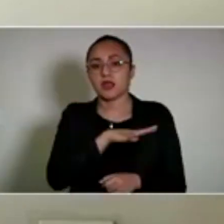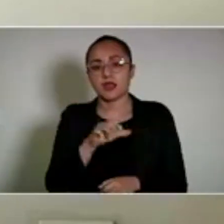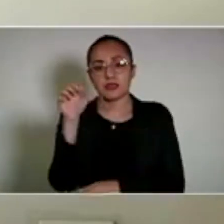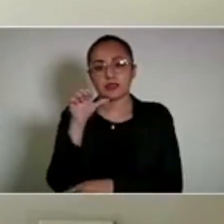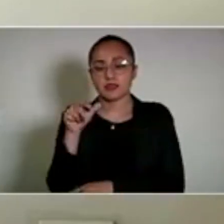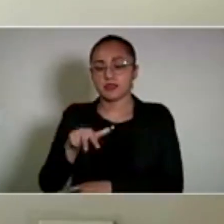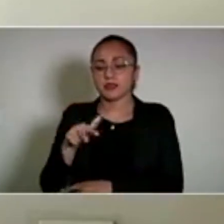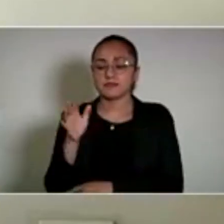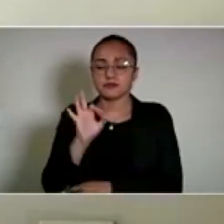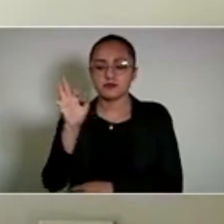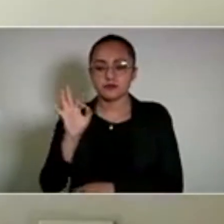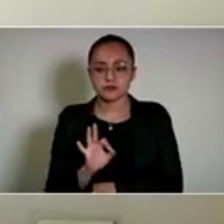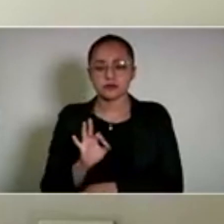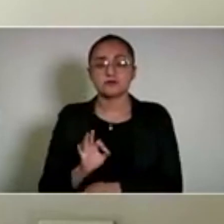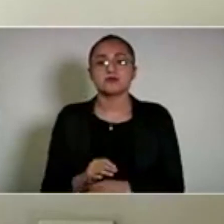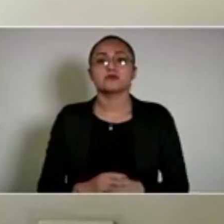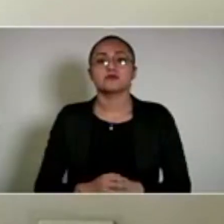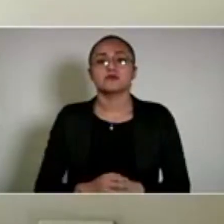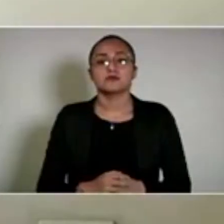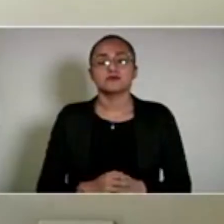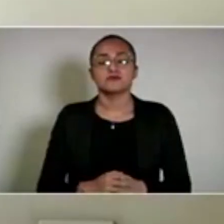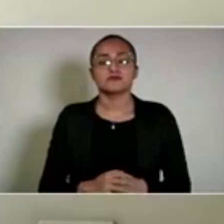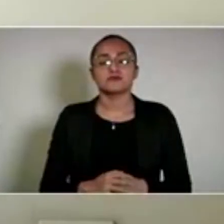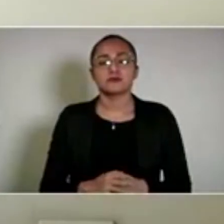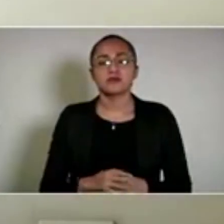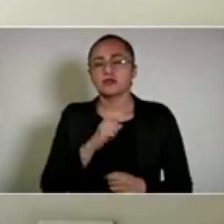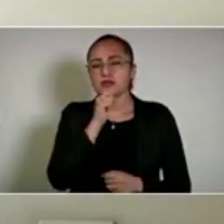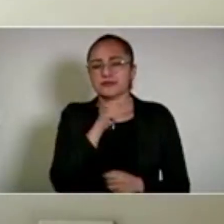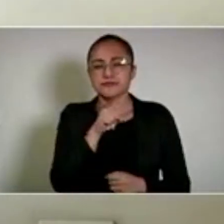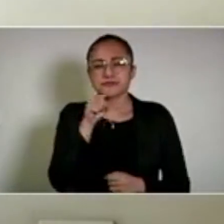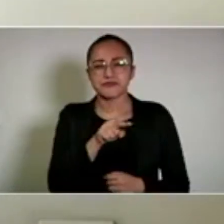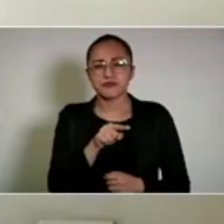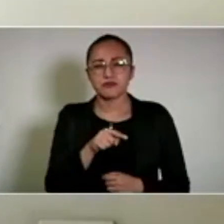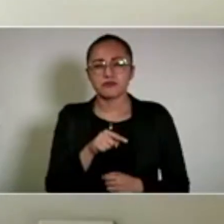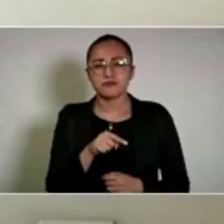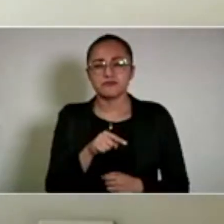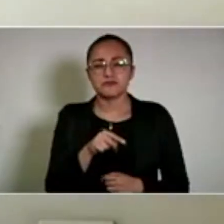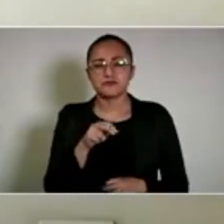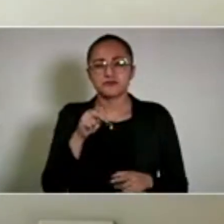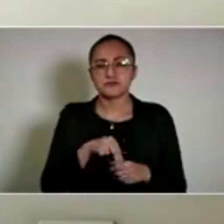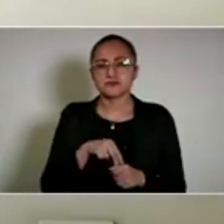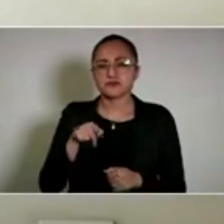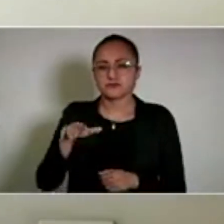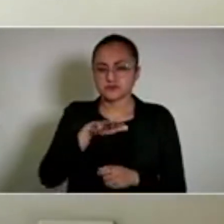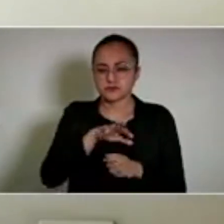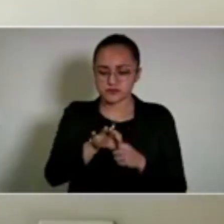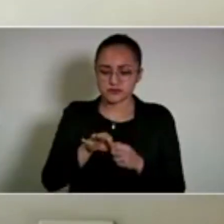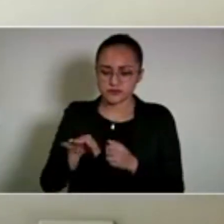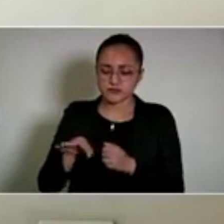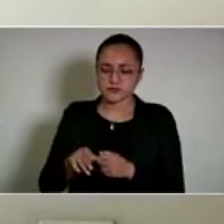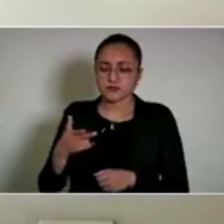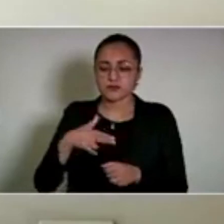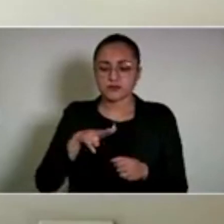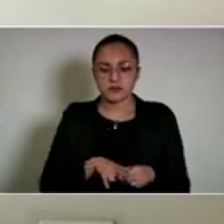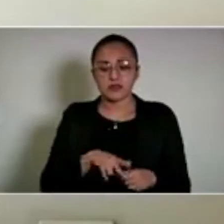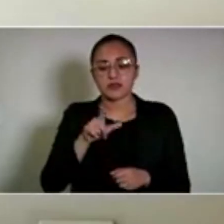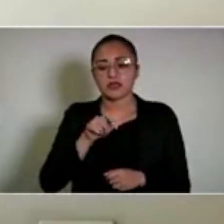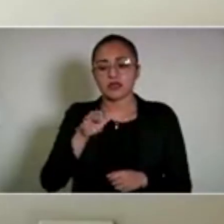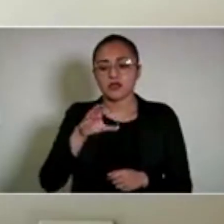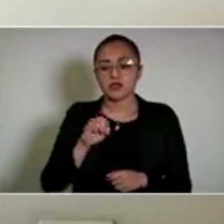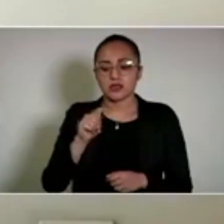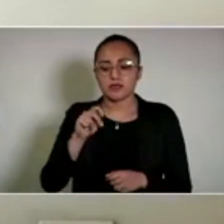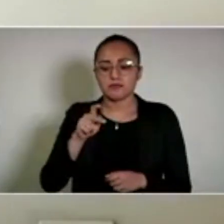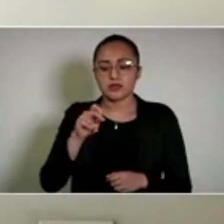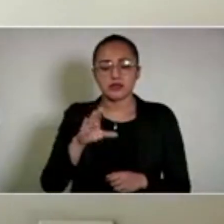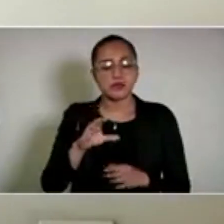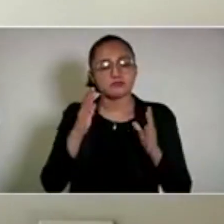Atlixco al 13%. Y en la periferia, el Hospital de Jicotepec